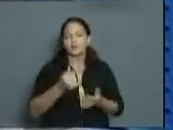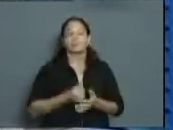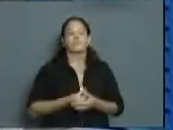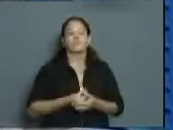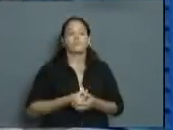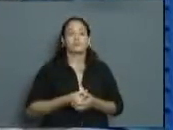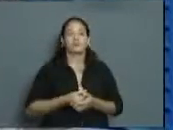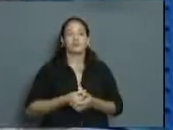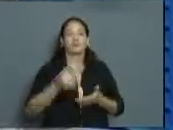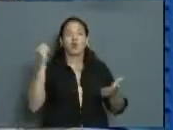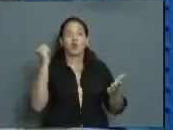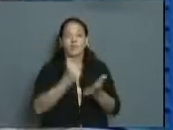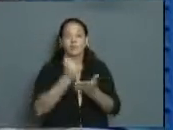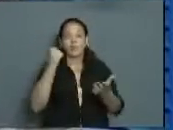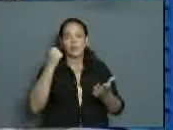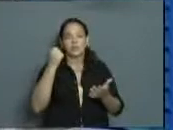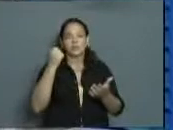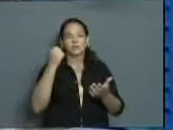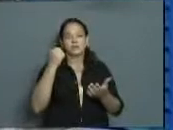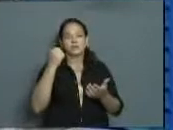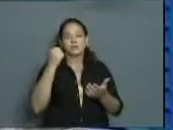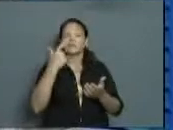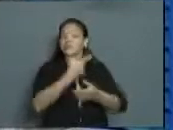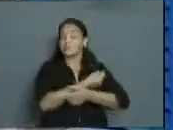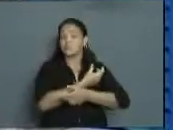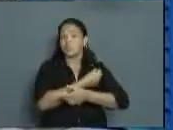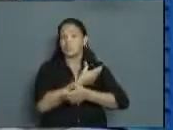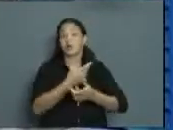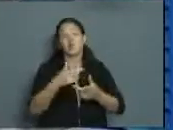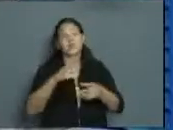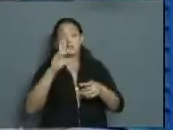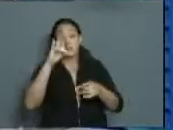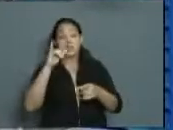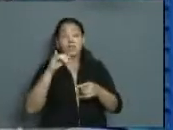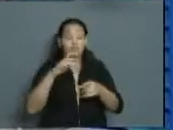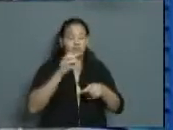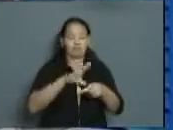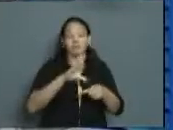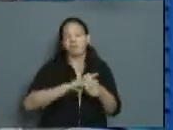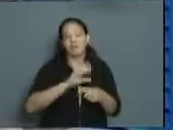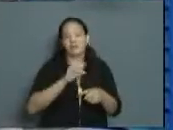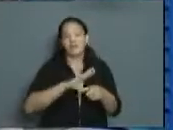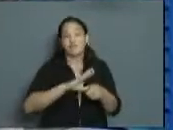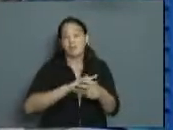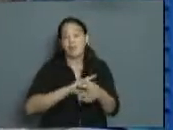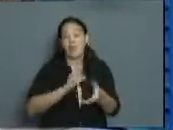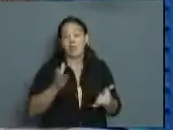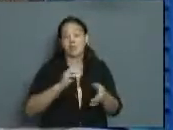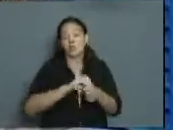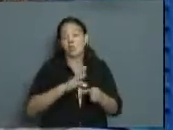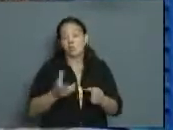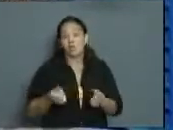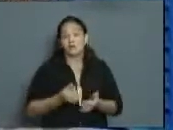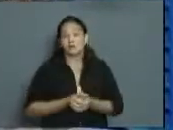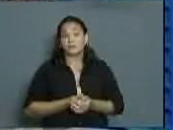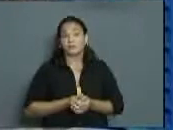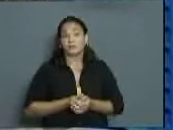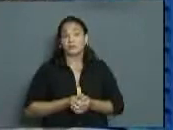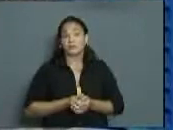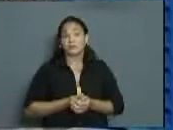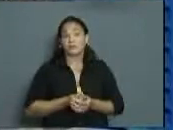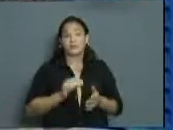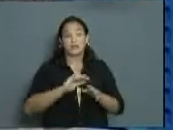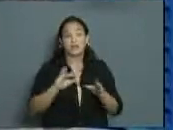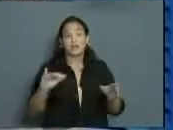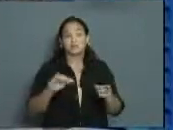de confirmar que el paciente no tuvo la vacunación, no tuvo la enfermedad. Si el paciente se confirma que tuvo una enfermedad COVID, ya pasa a ser un